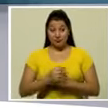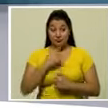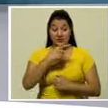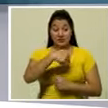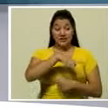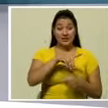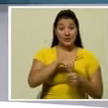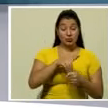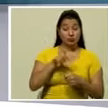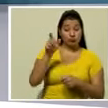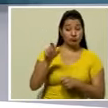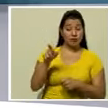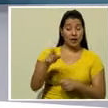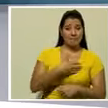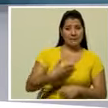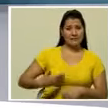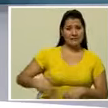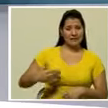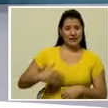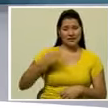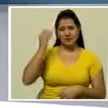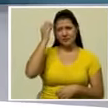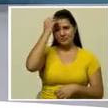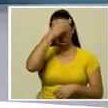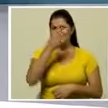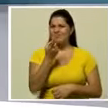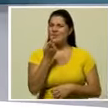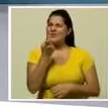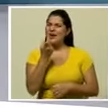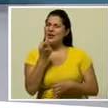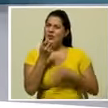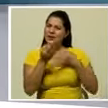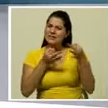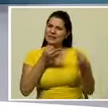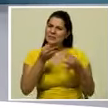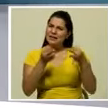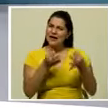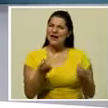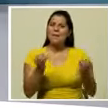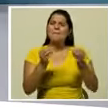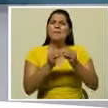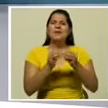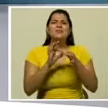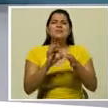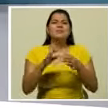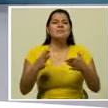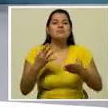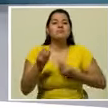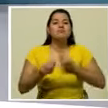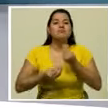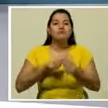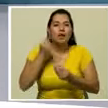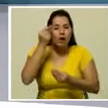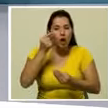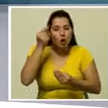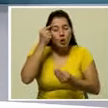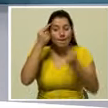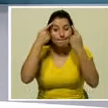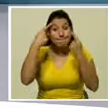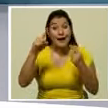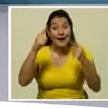el presidente Carlos Alvarado quedó debiendo una explicación de cómo hará su gobierno para reactivar la economía y